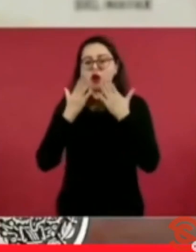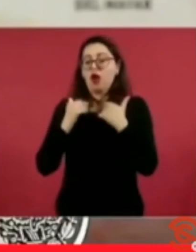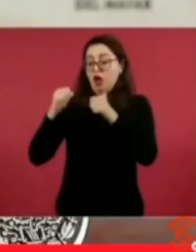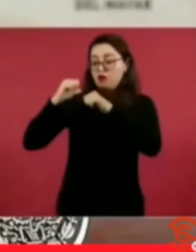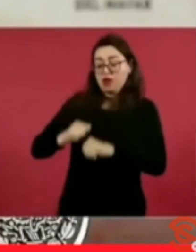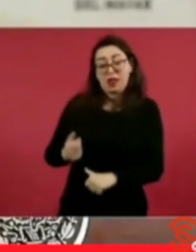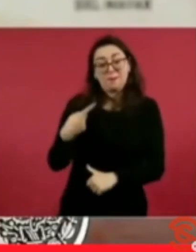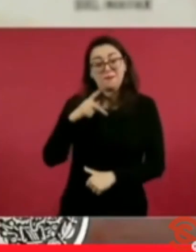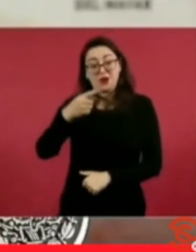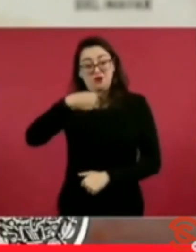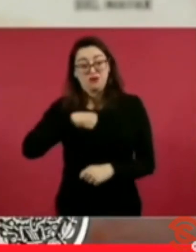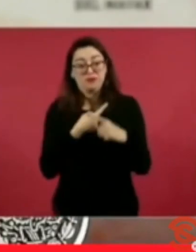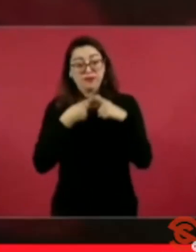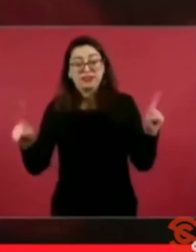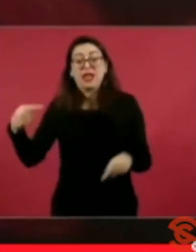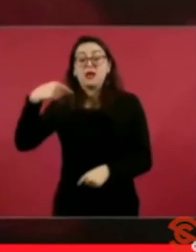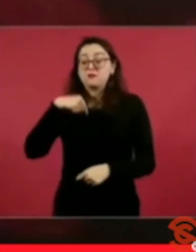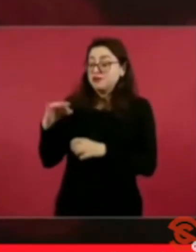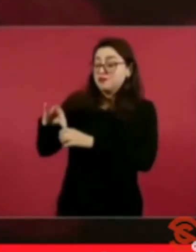secreto.